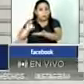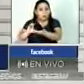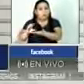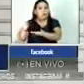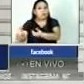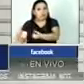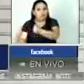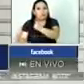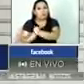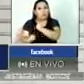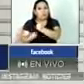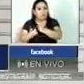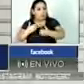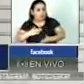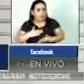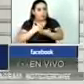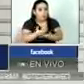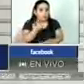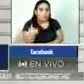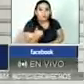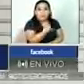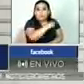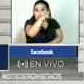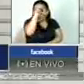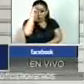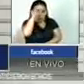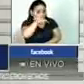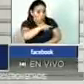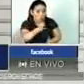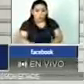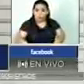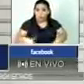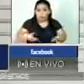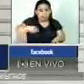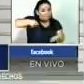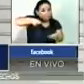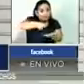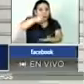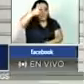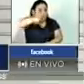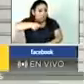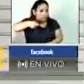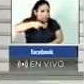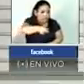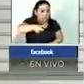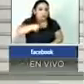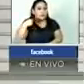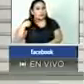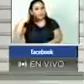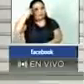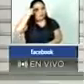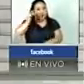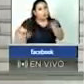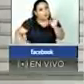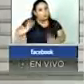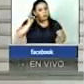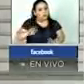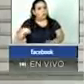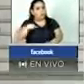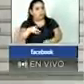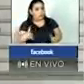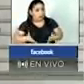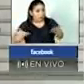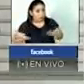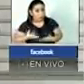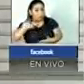apoyo, de un bono solidario para nuestros trabajadores que se han quedado sin ingresos. Creo que es de justicia hacer esto, que hay que